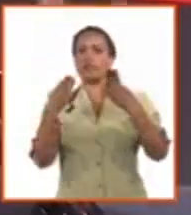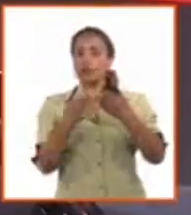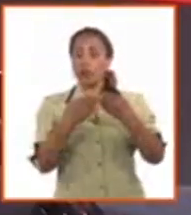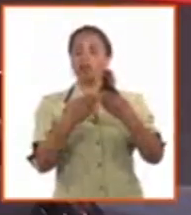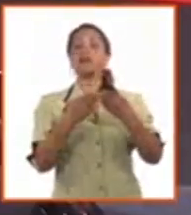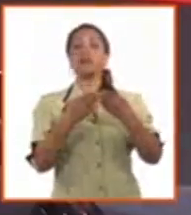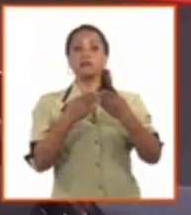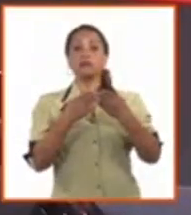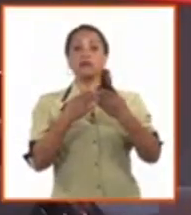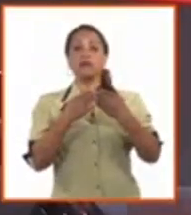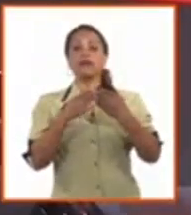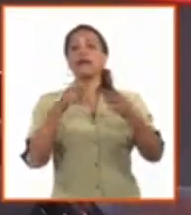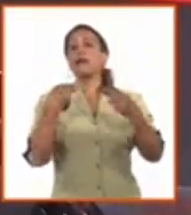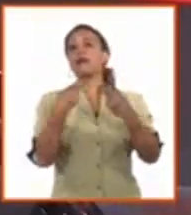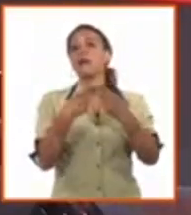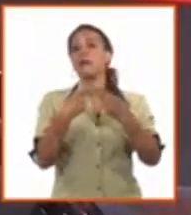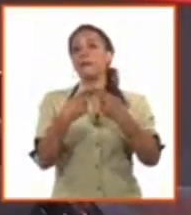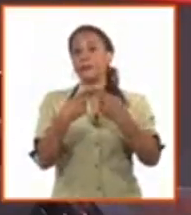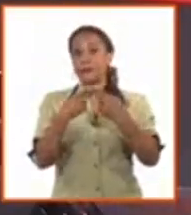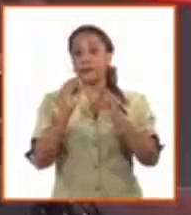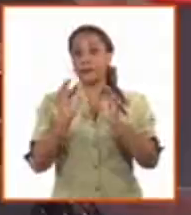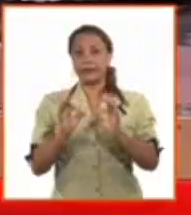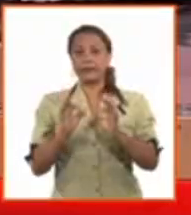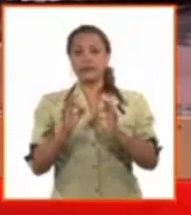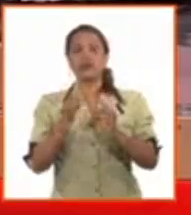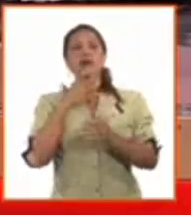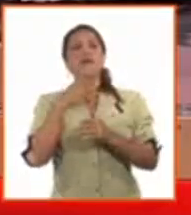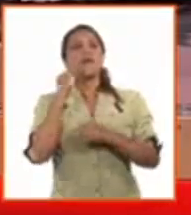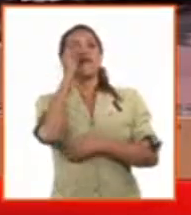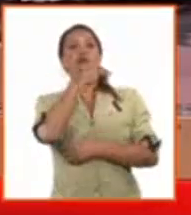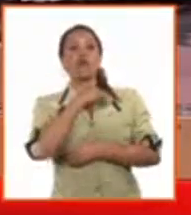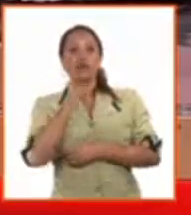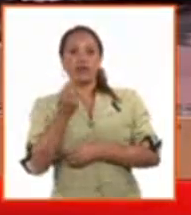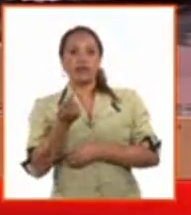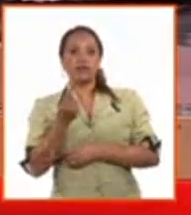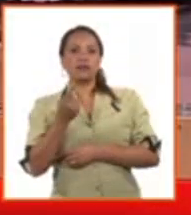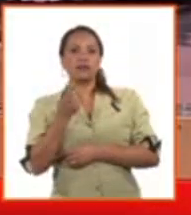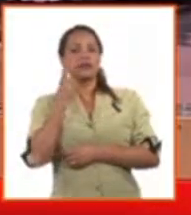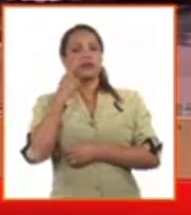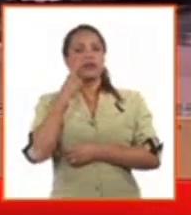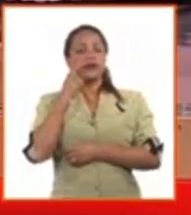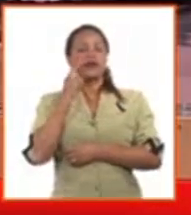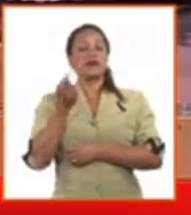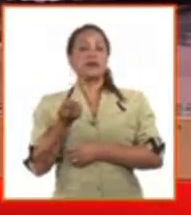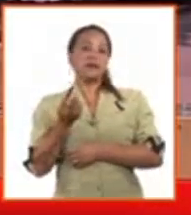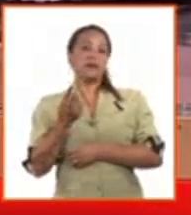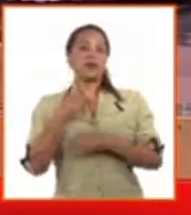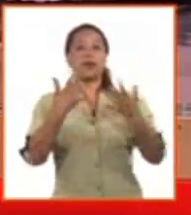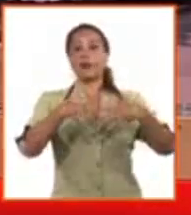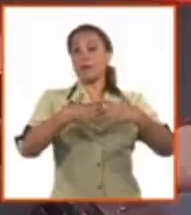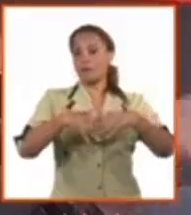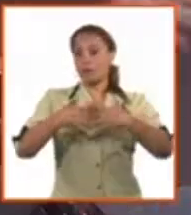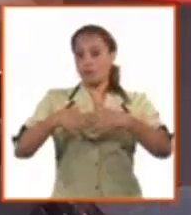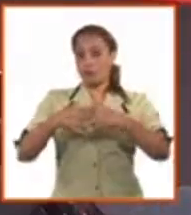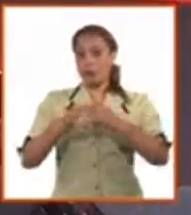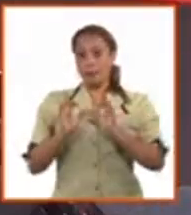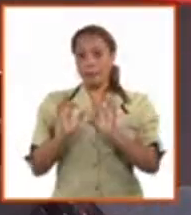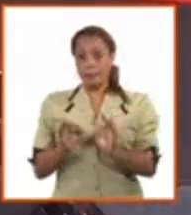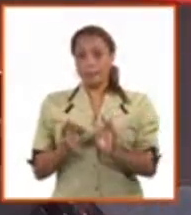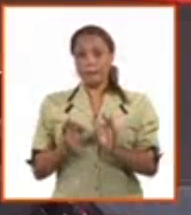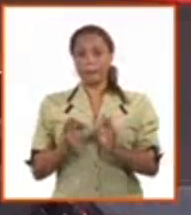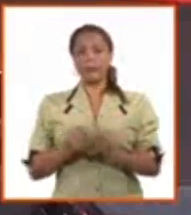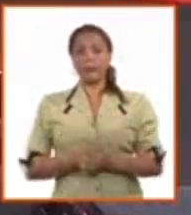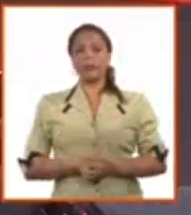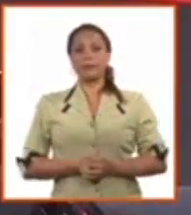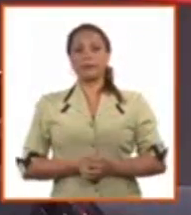cargos de roles de competencia que más moderno orientada a la productividad exacto más moderno orientado a la